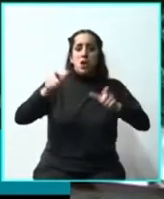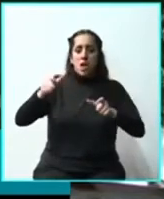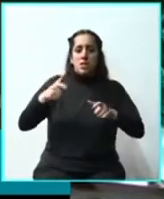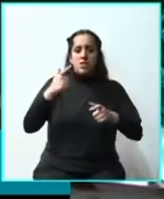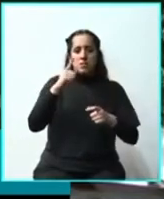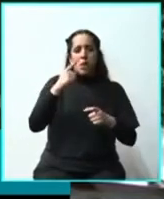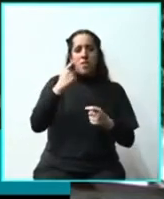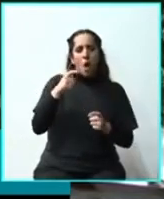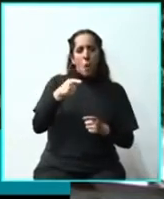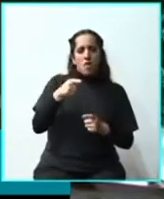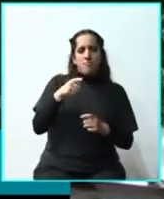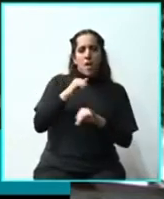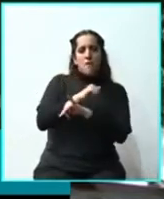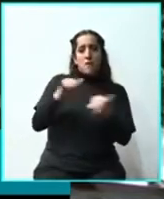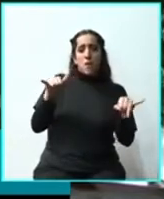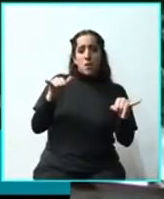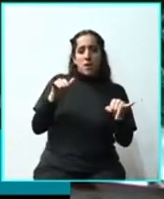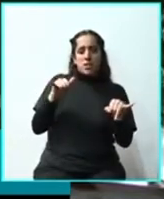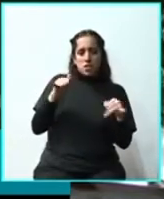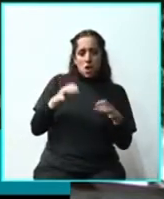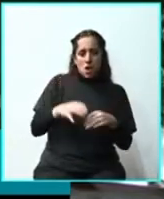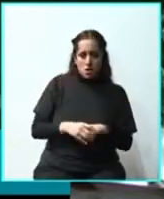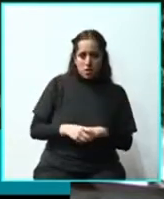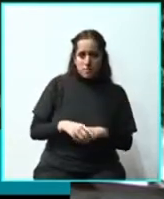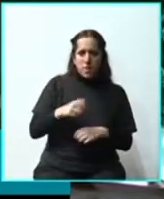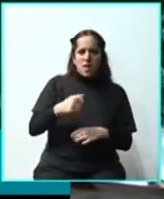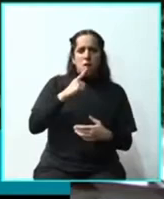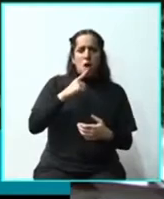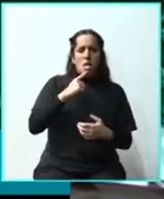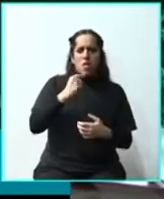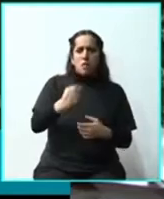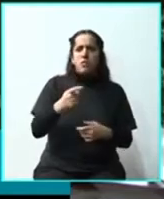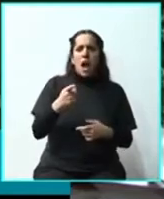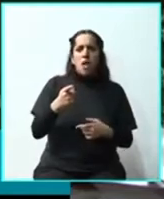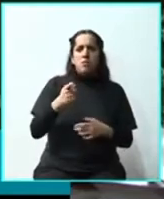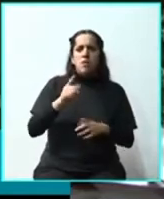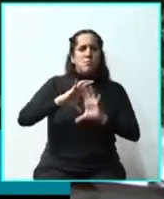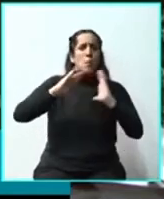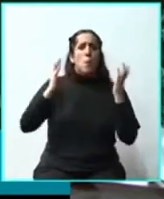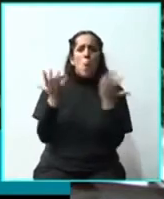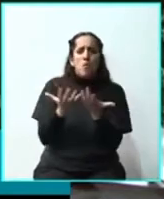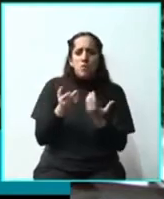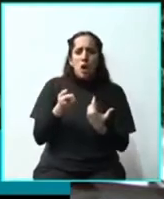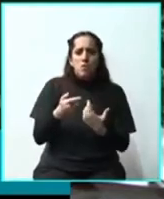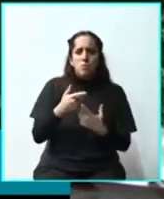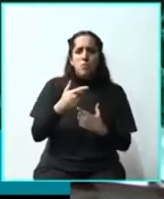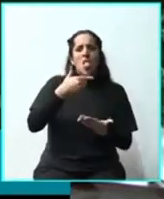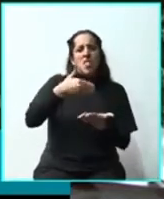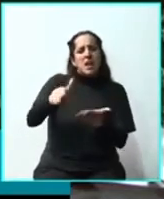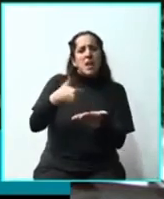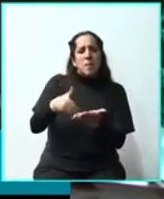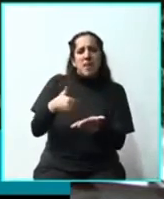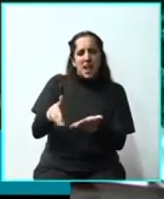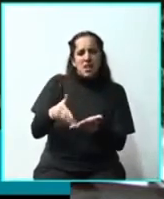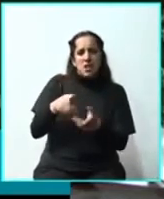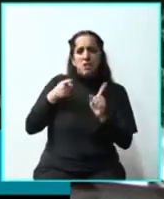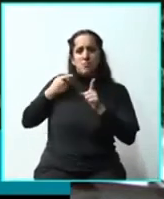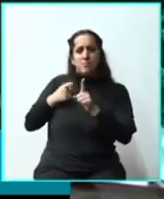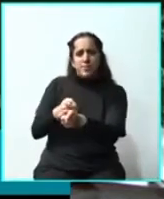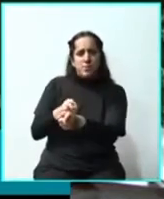a partir de la información biométrica y ha sido denunciado en el mundo entero por discriminación y